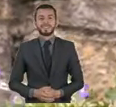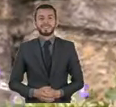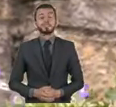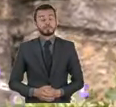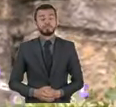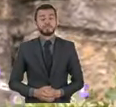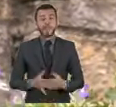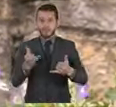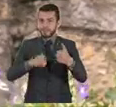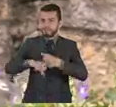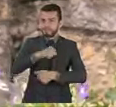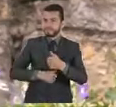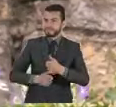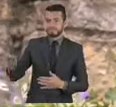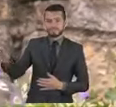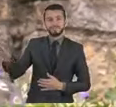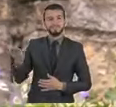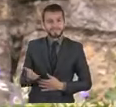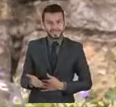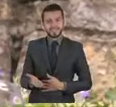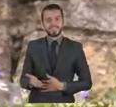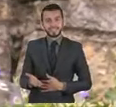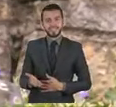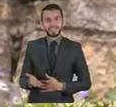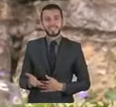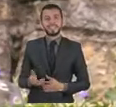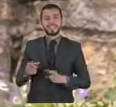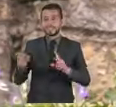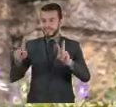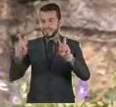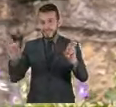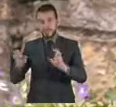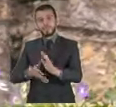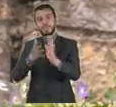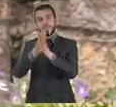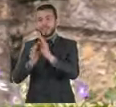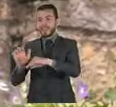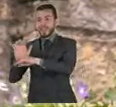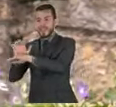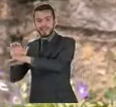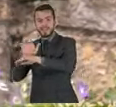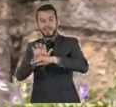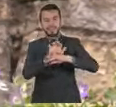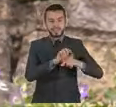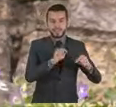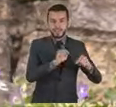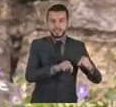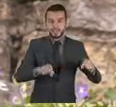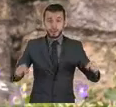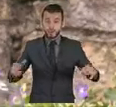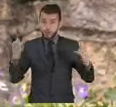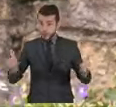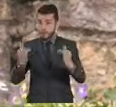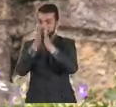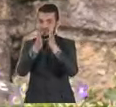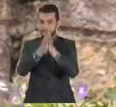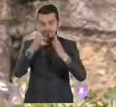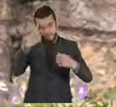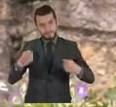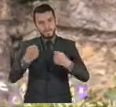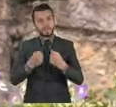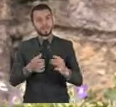A continuación, daremos inicio a la adhesión de las diferentes entidades del sector que hoy nos acompañan en esta